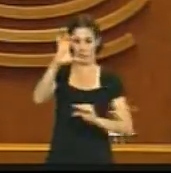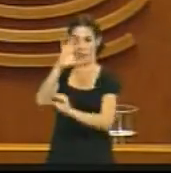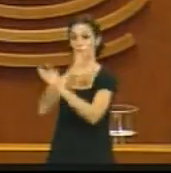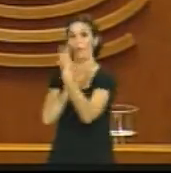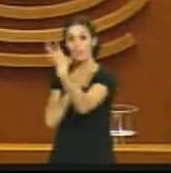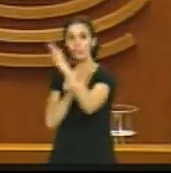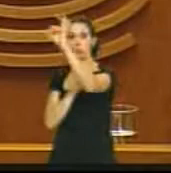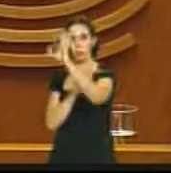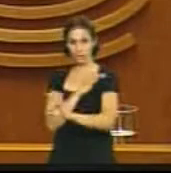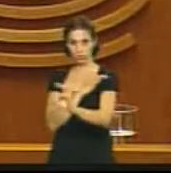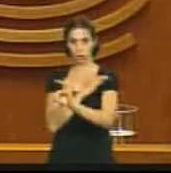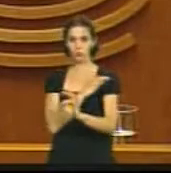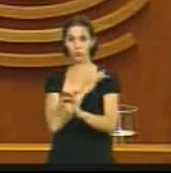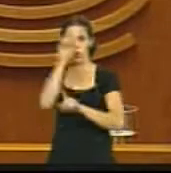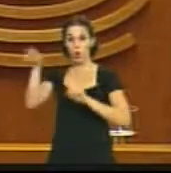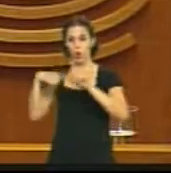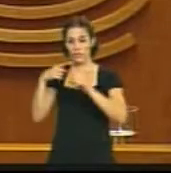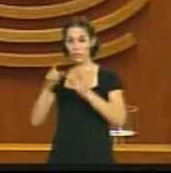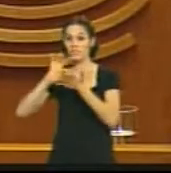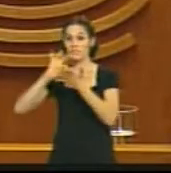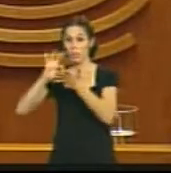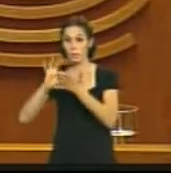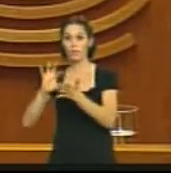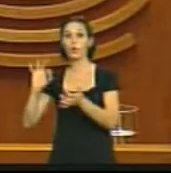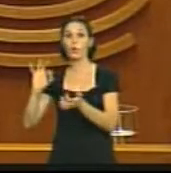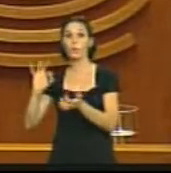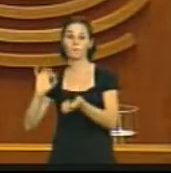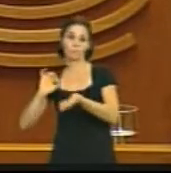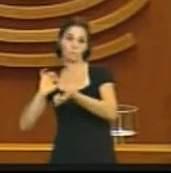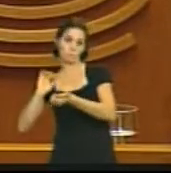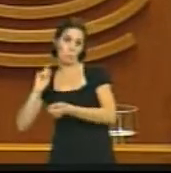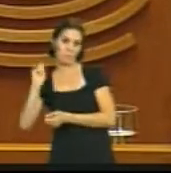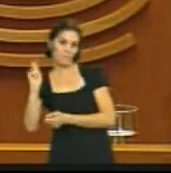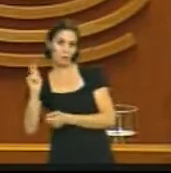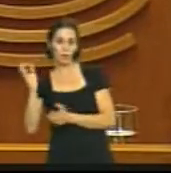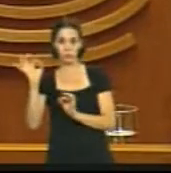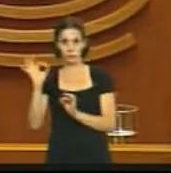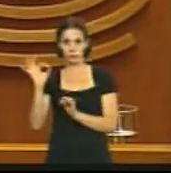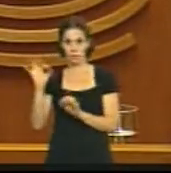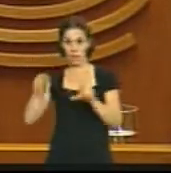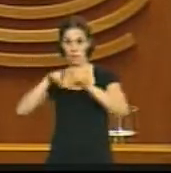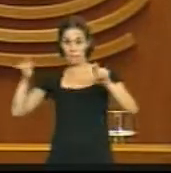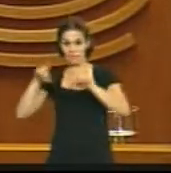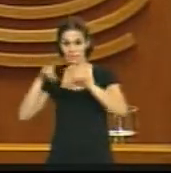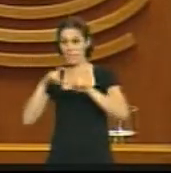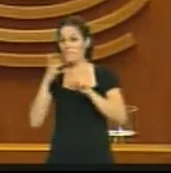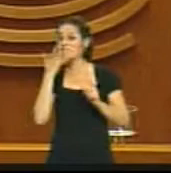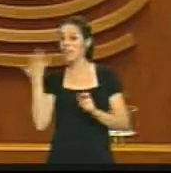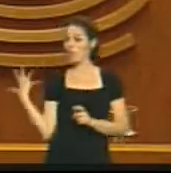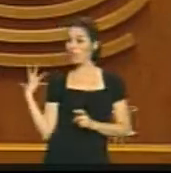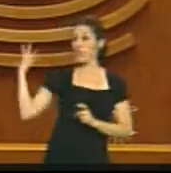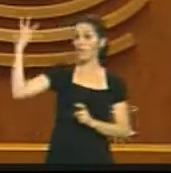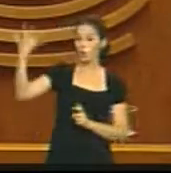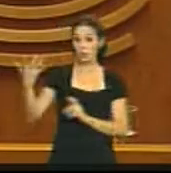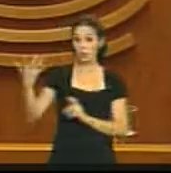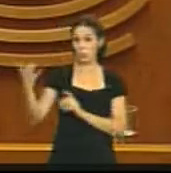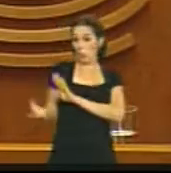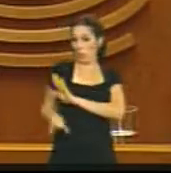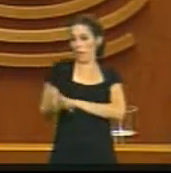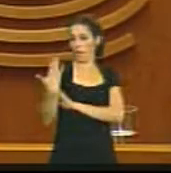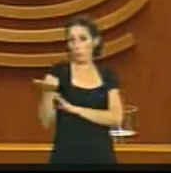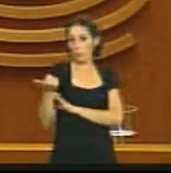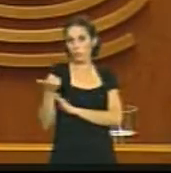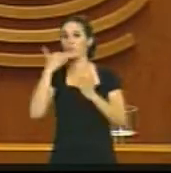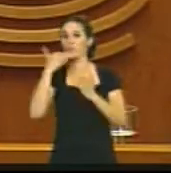de la Administración, para contratar servicios o prestaciones de empresas creadas en los últimos años por jóvenes y cuyas iniciativas tengan que ver con la